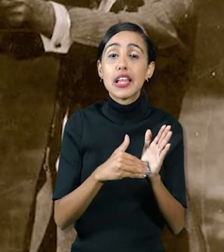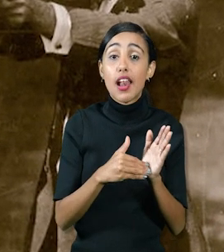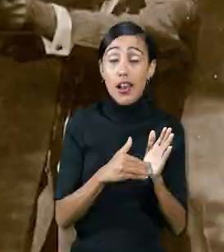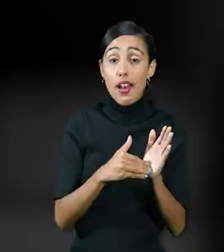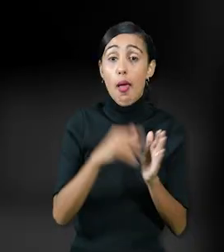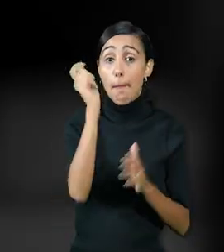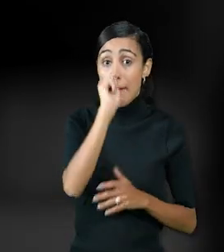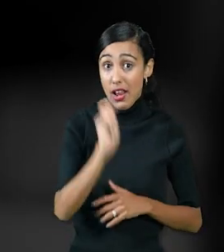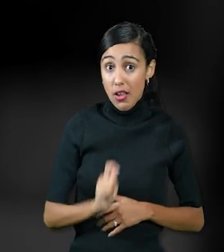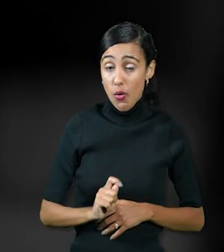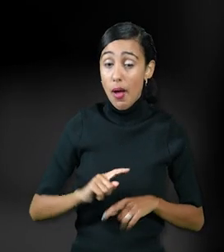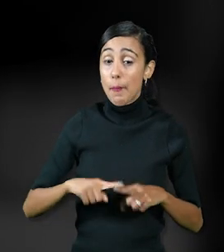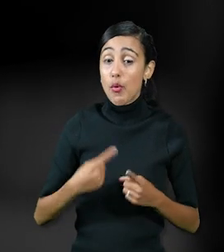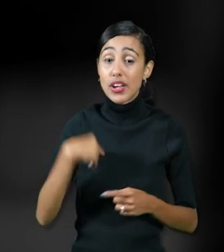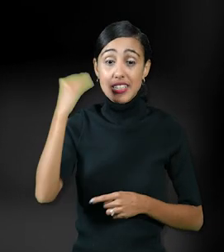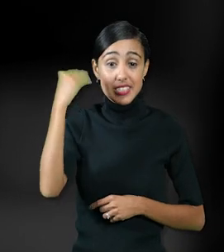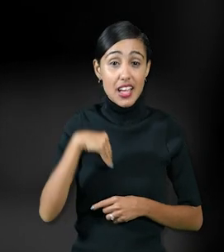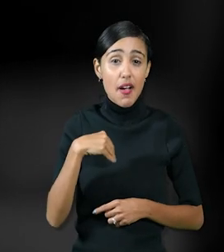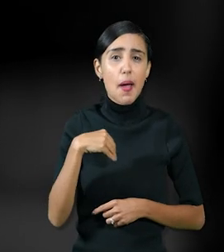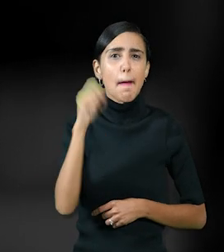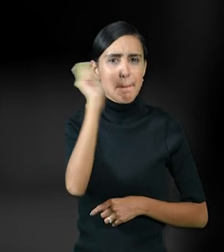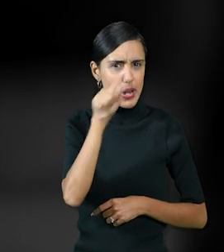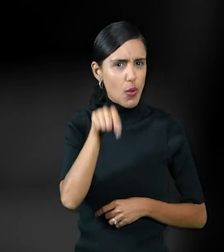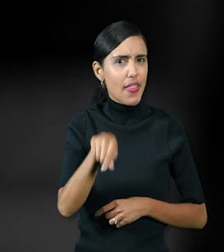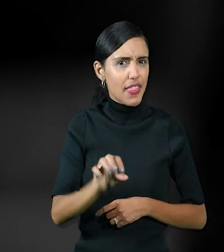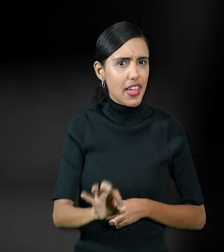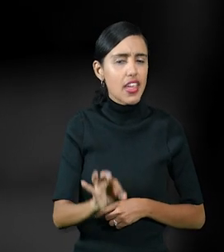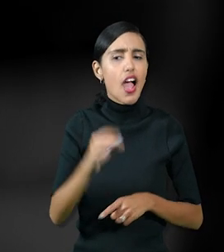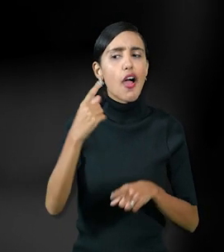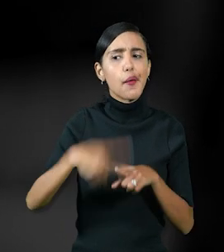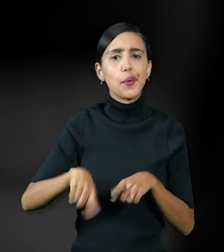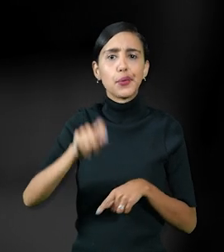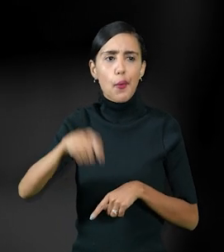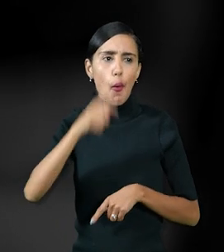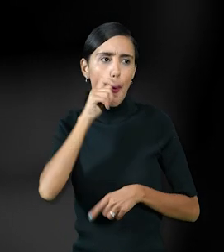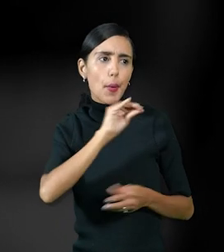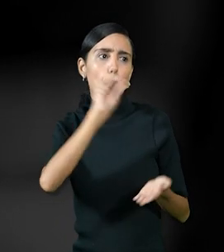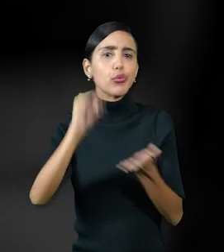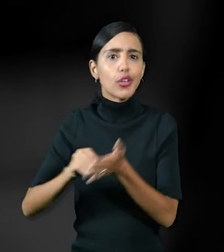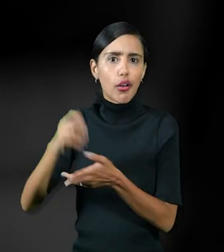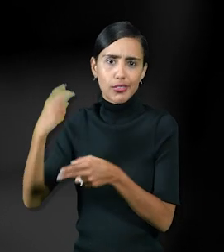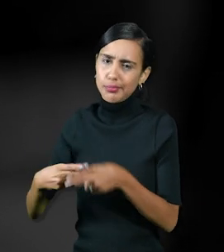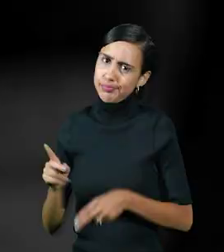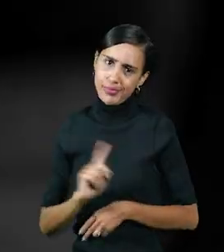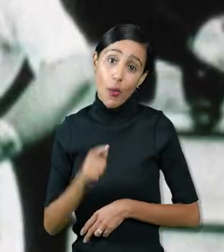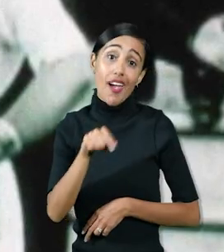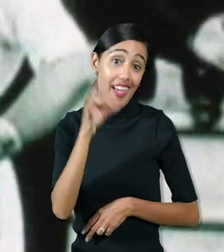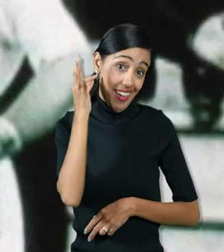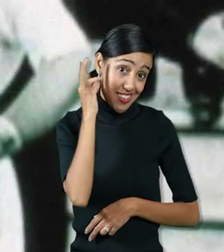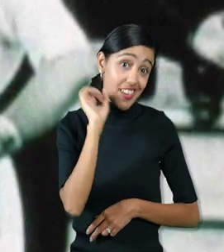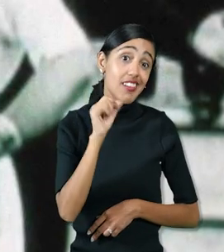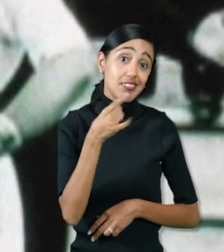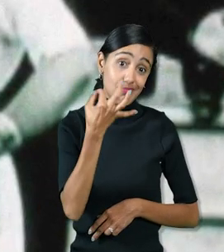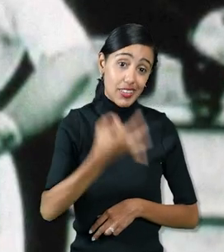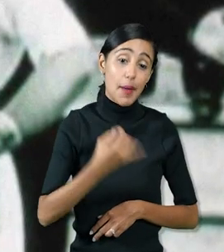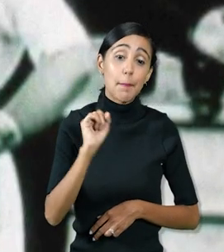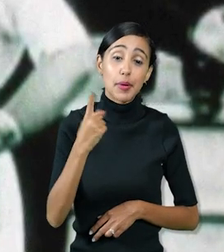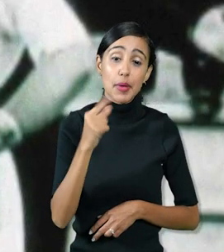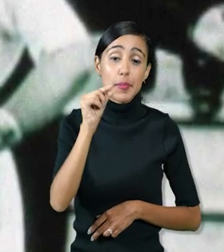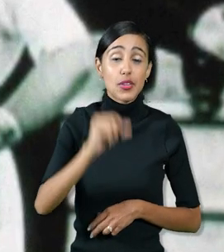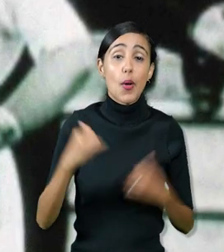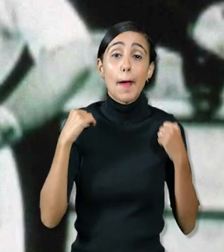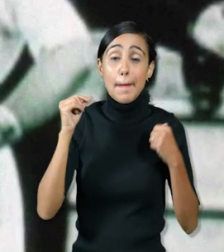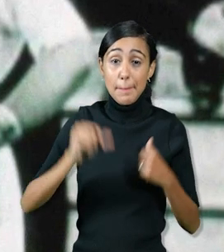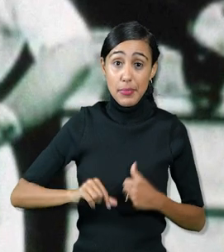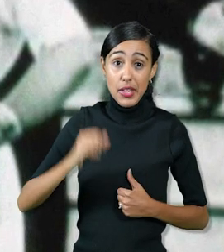dirigidas, pues se conoce que filmes suyos se atribuyeron a hombres de su entorno. Fue la primera persona que dirigió una película